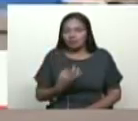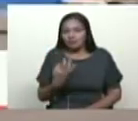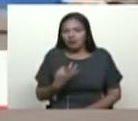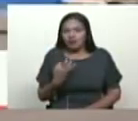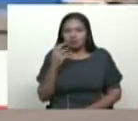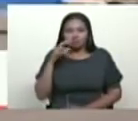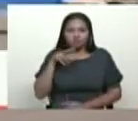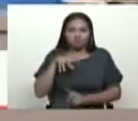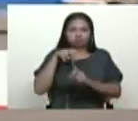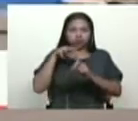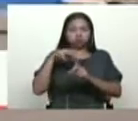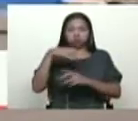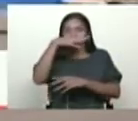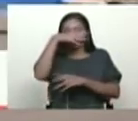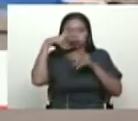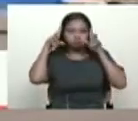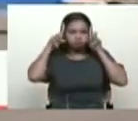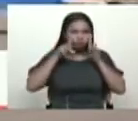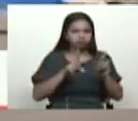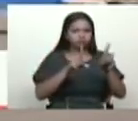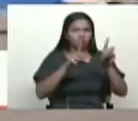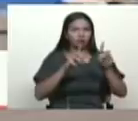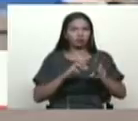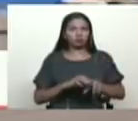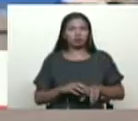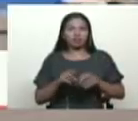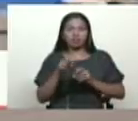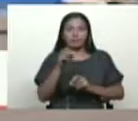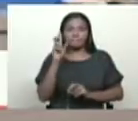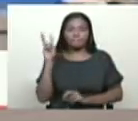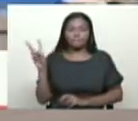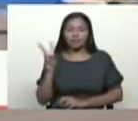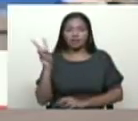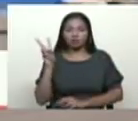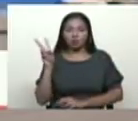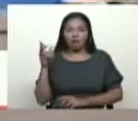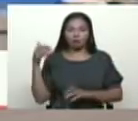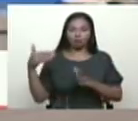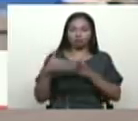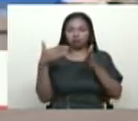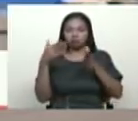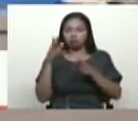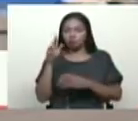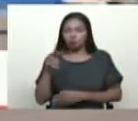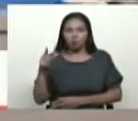obsesión macabra, diabólica, contra nuestro país.